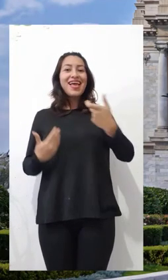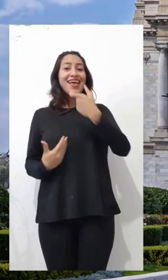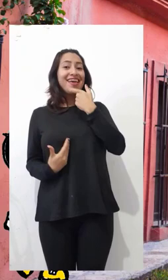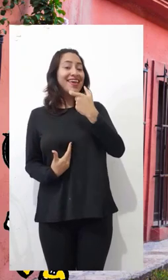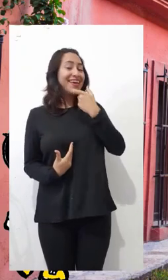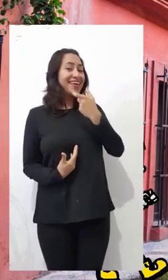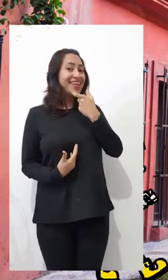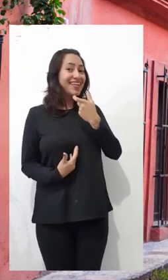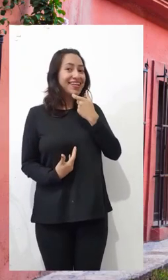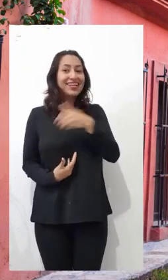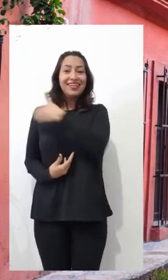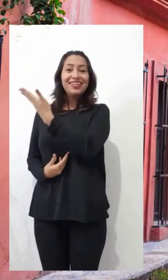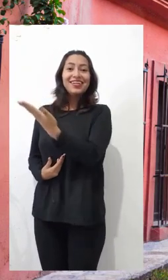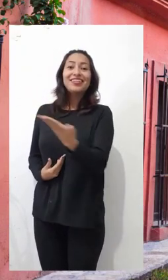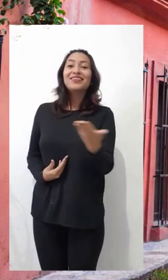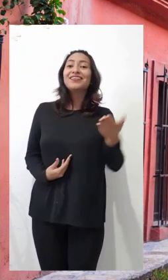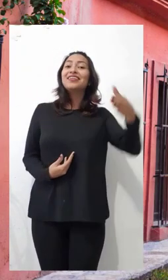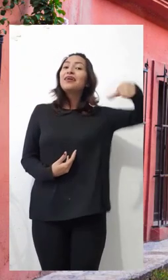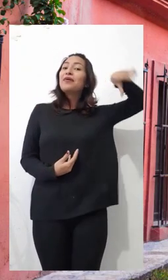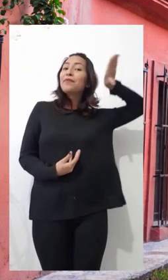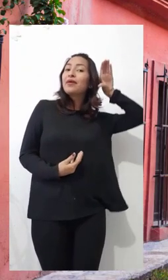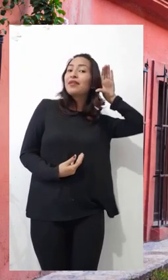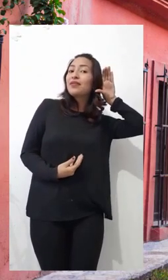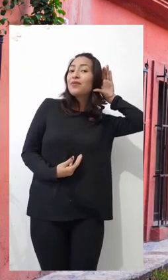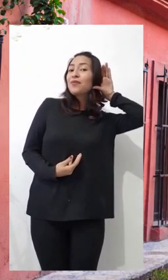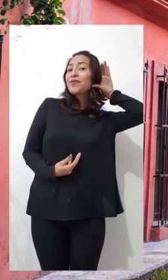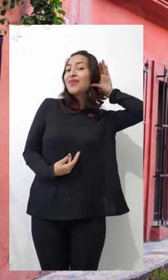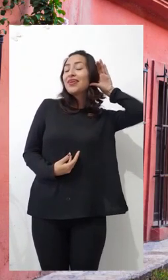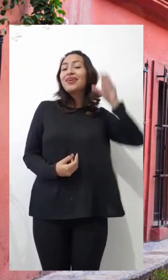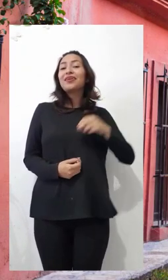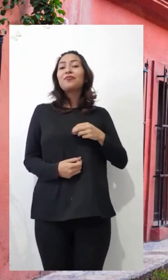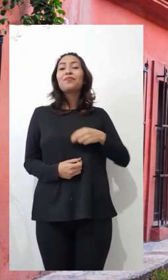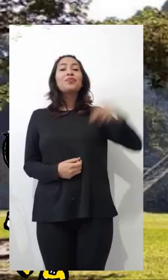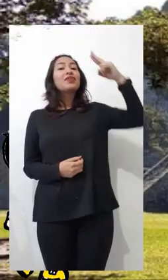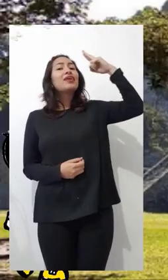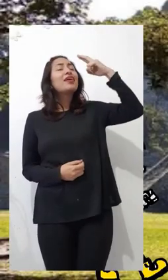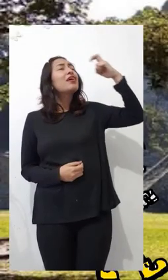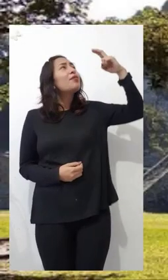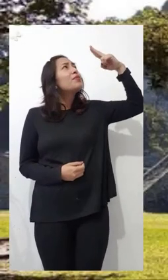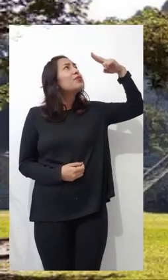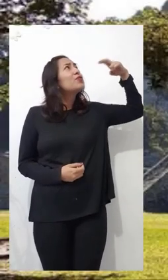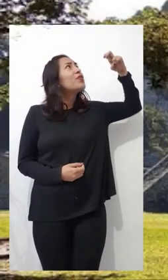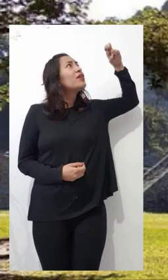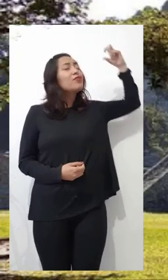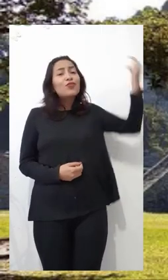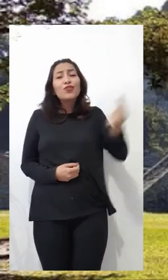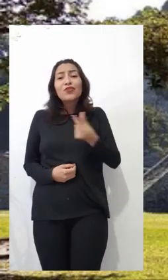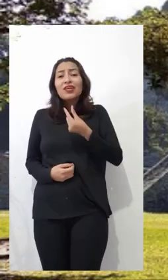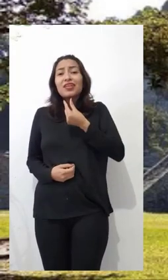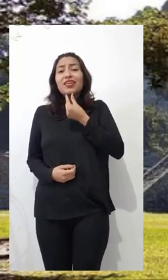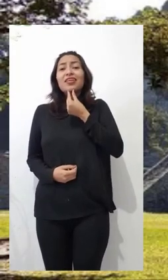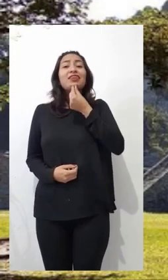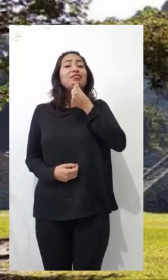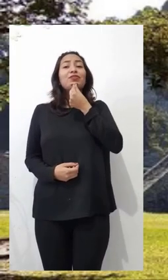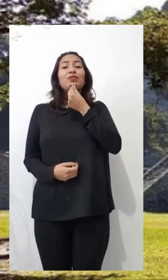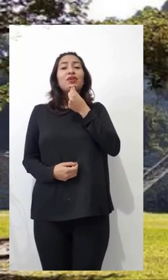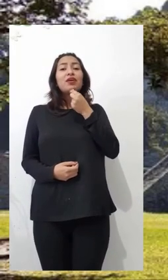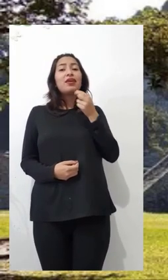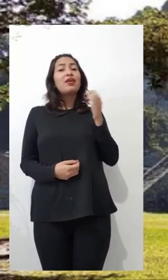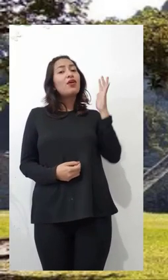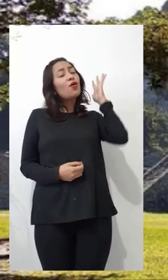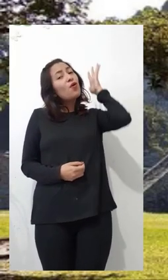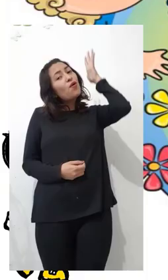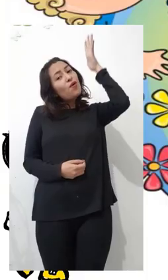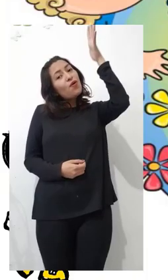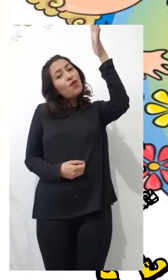y mis risas se dejen oír. Sean mis juegos un himno al